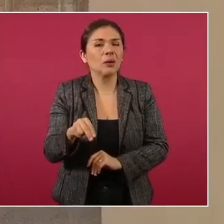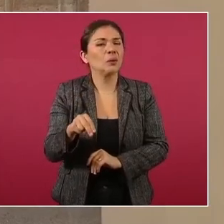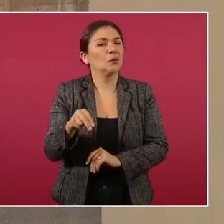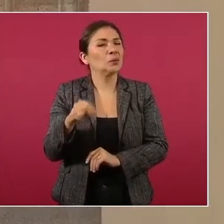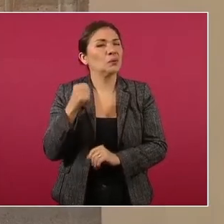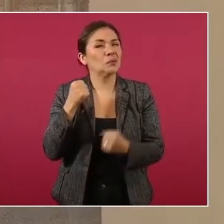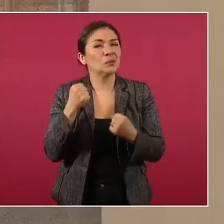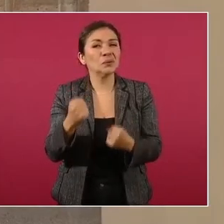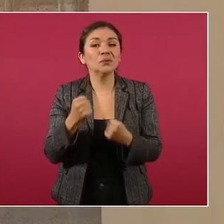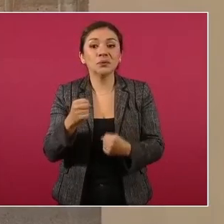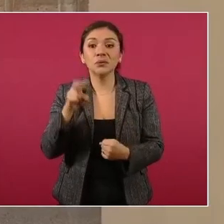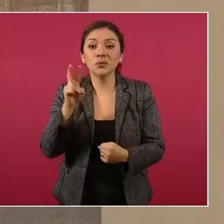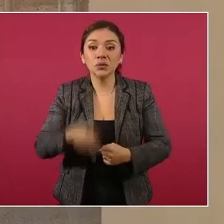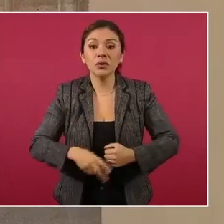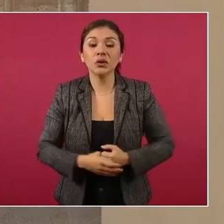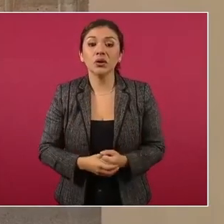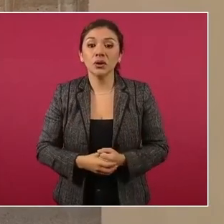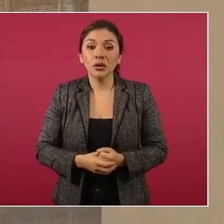Si